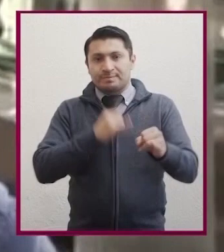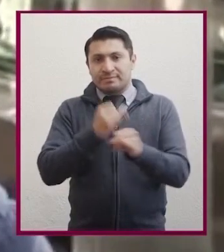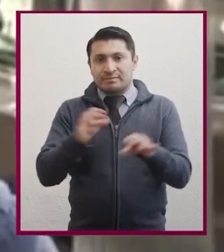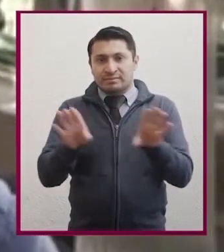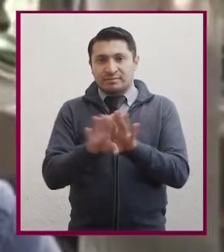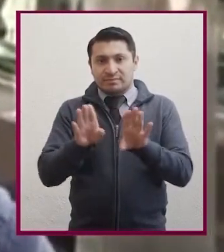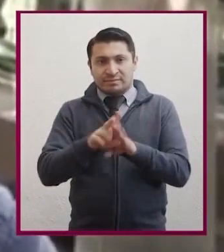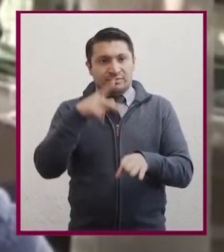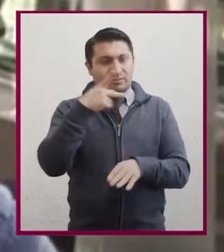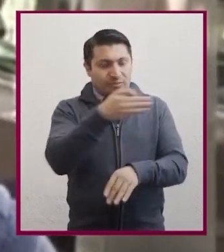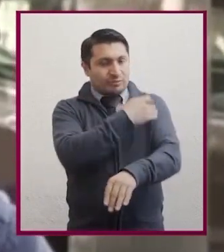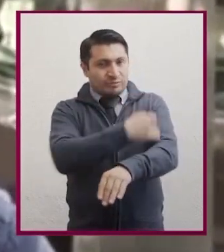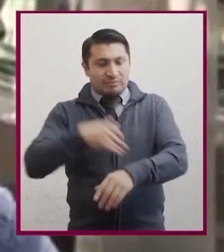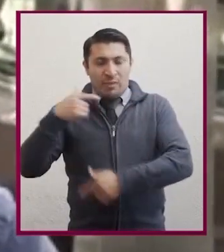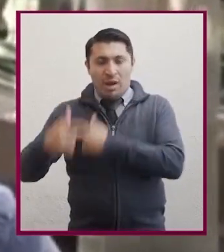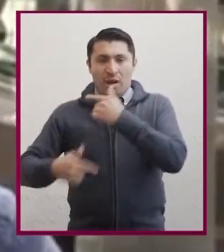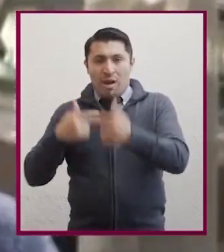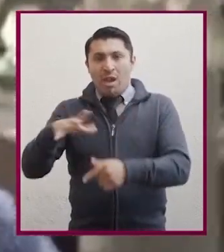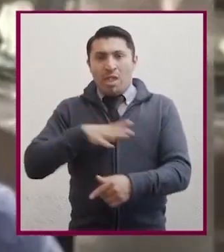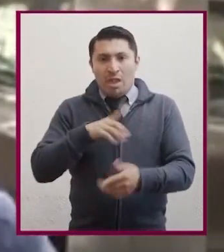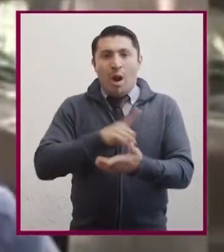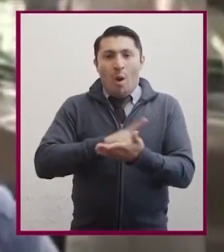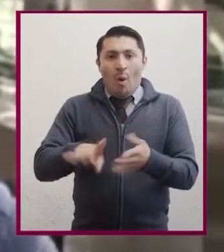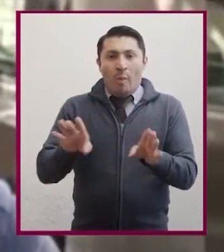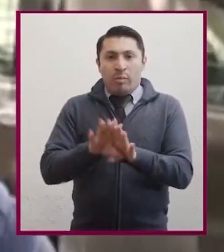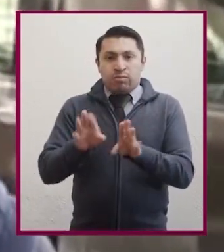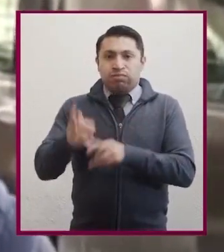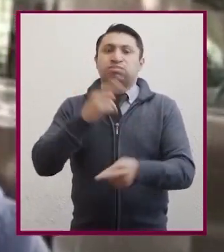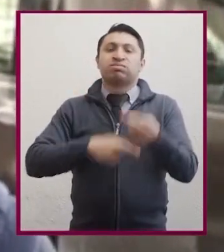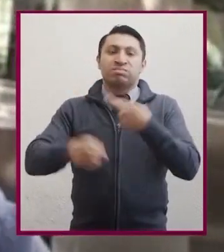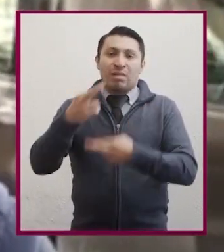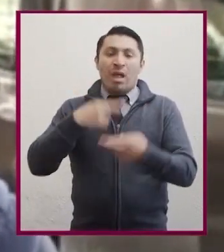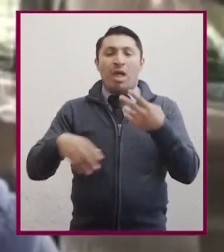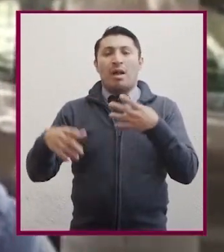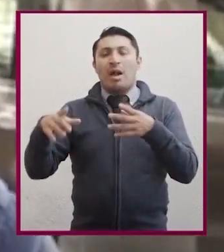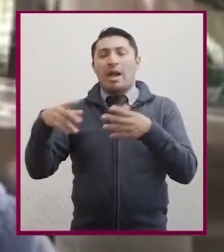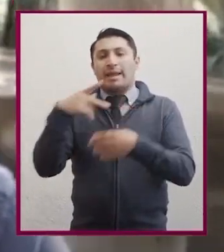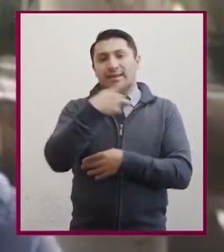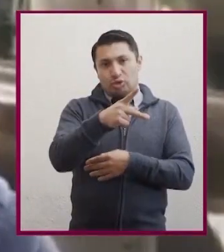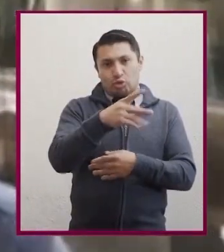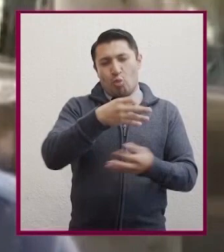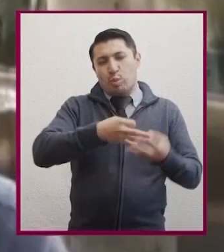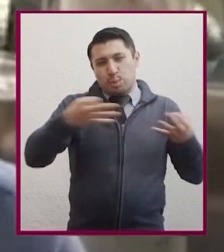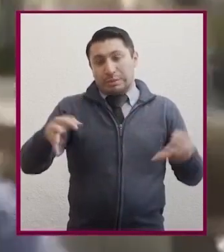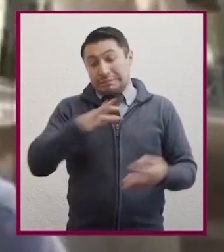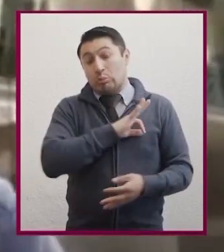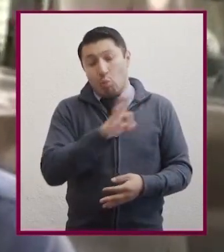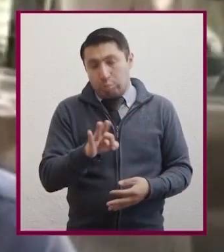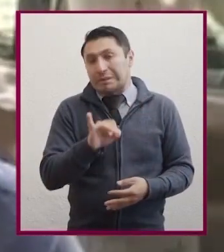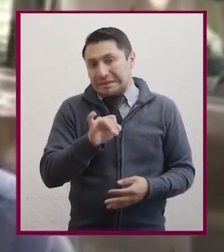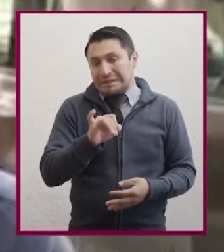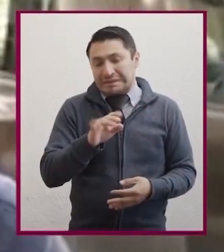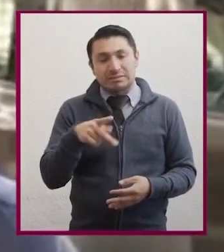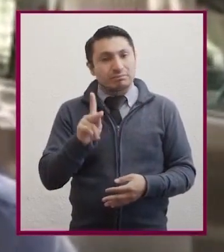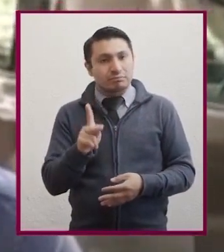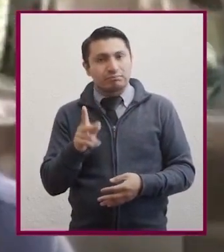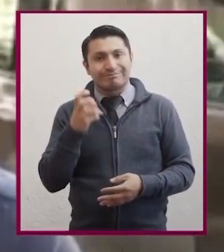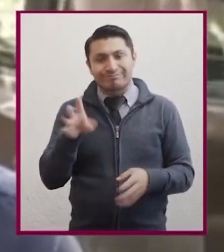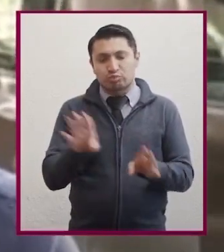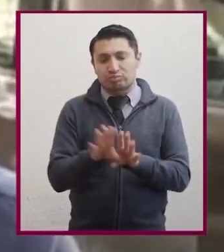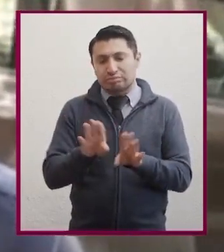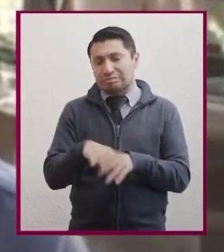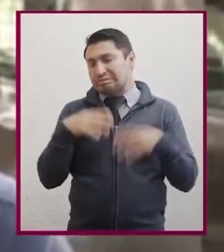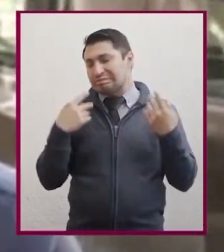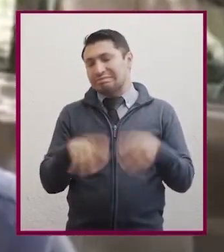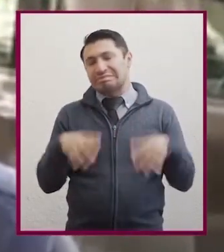ellos y sus descendientes tienen derecho a retornar a sus territorios. Por supuesto que este es un